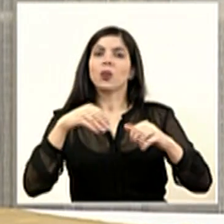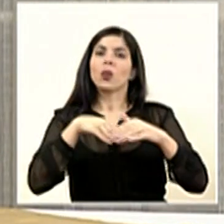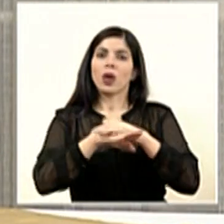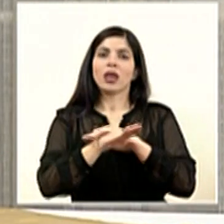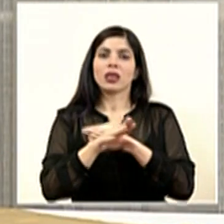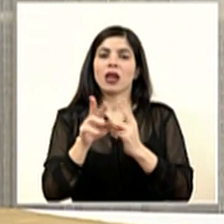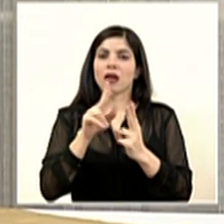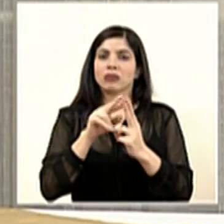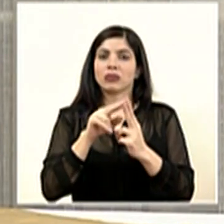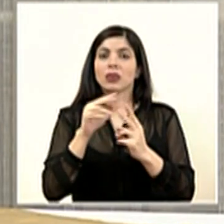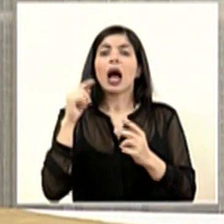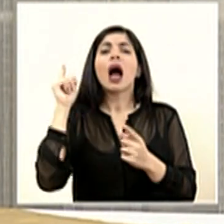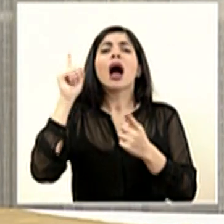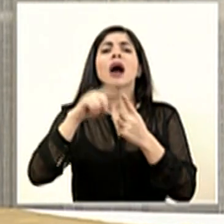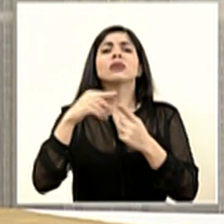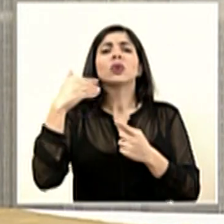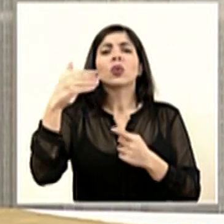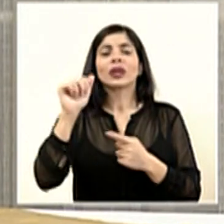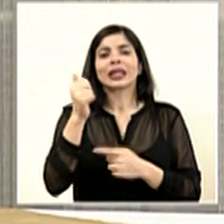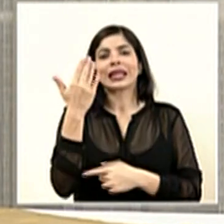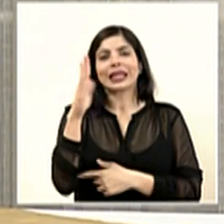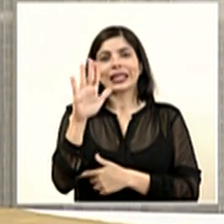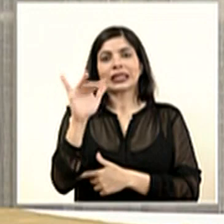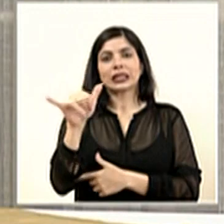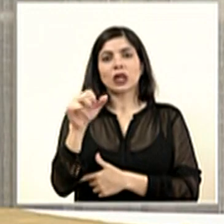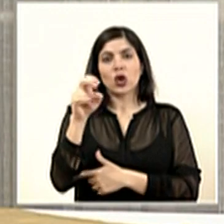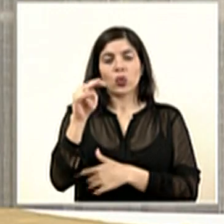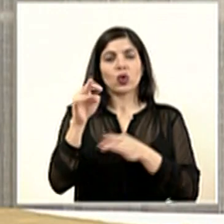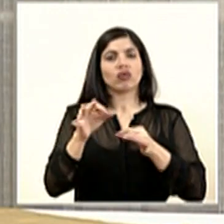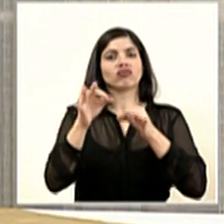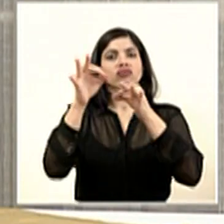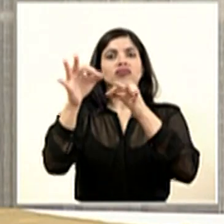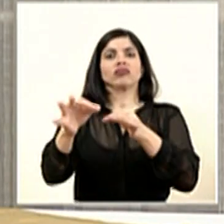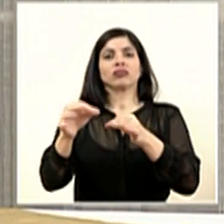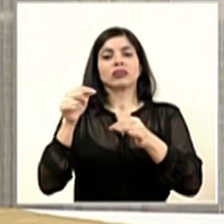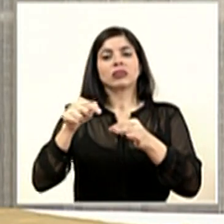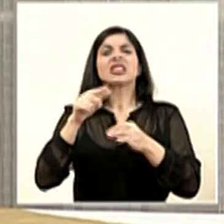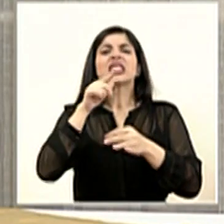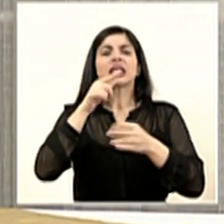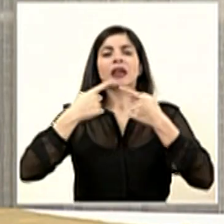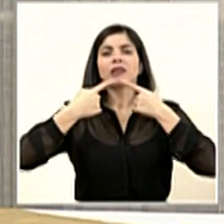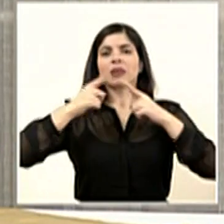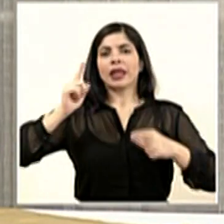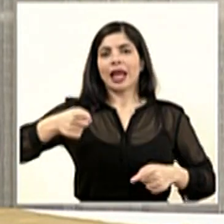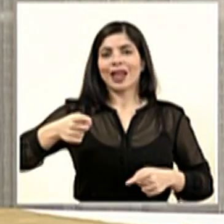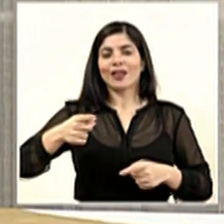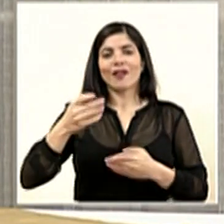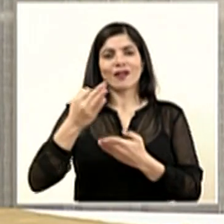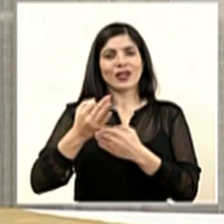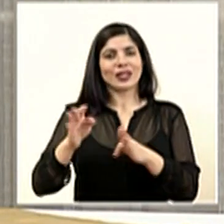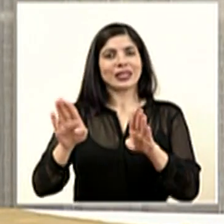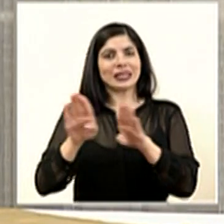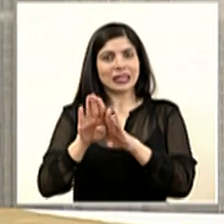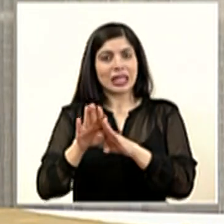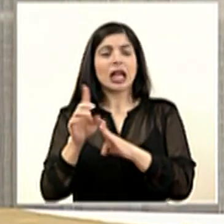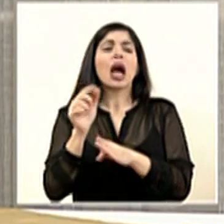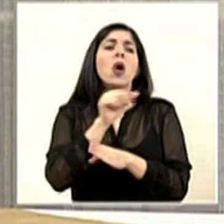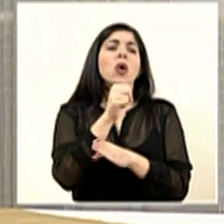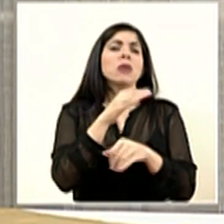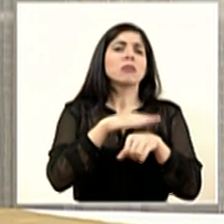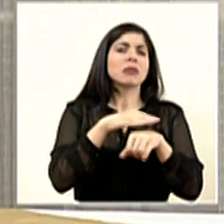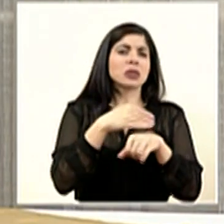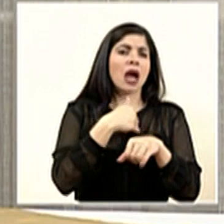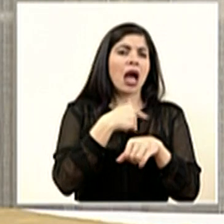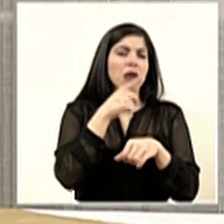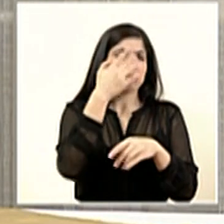Entonces, hasta el 15 de junio se extiende el plazo vía decreto de cierre de fronteras bajo las excepciones mencionadas. Y